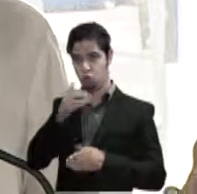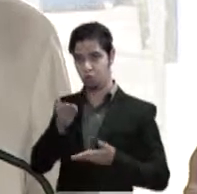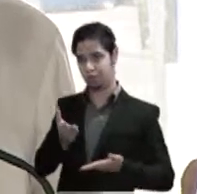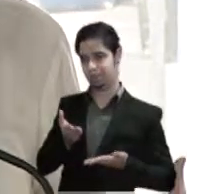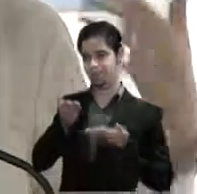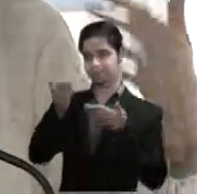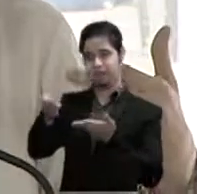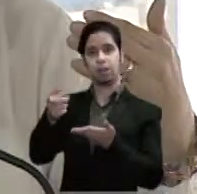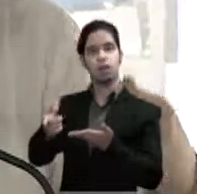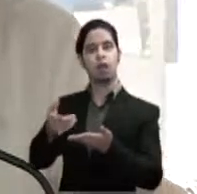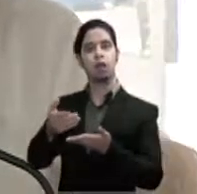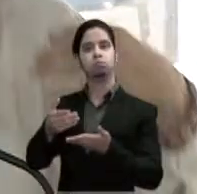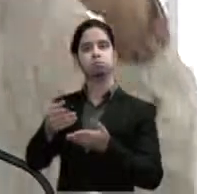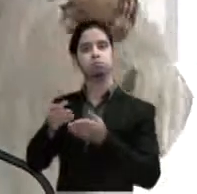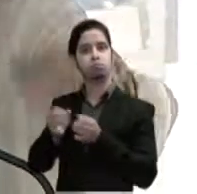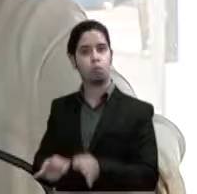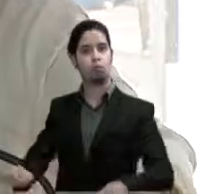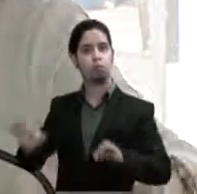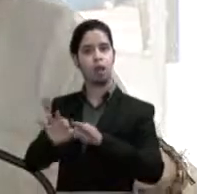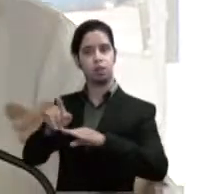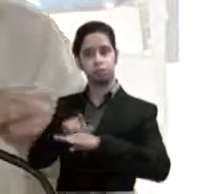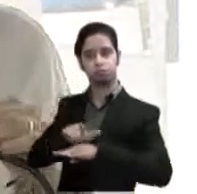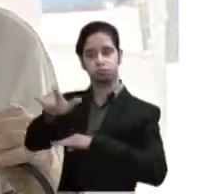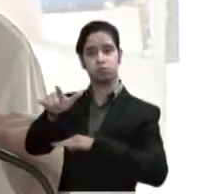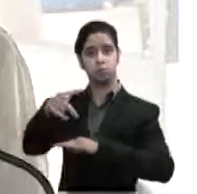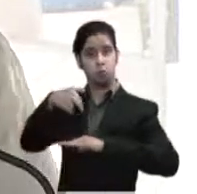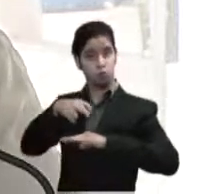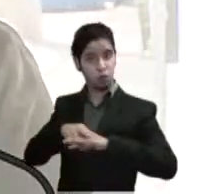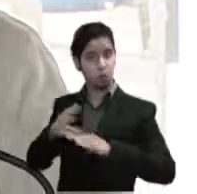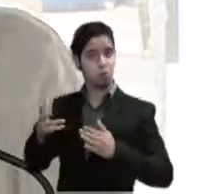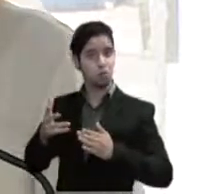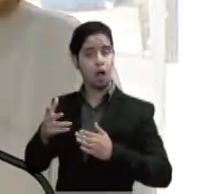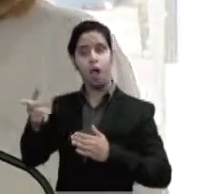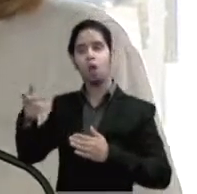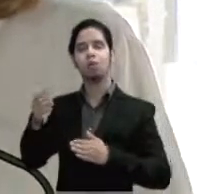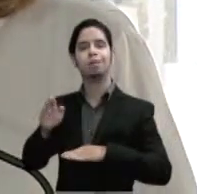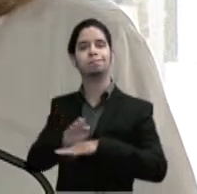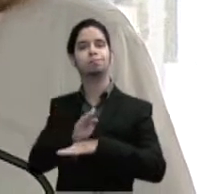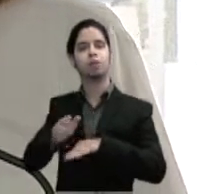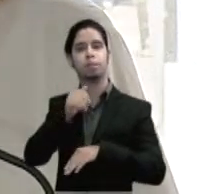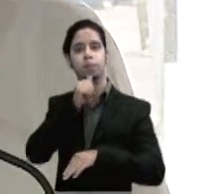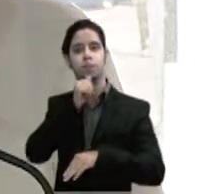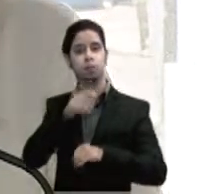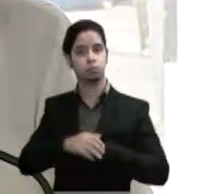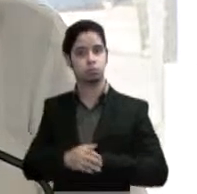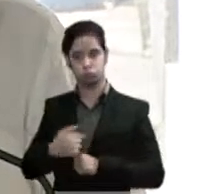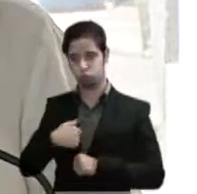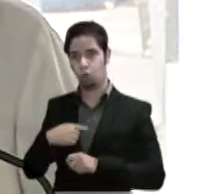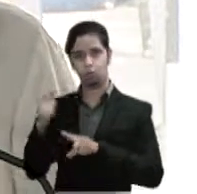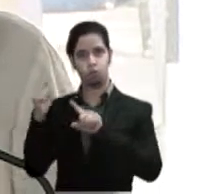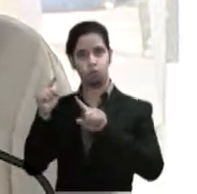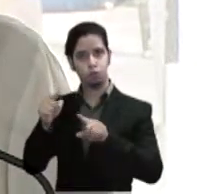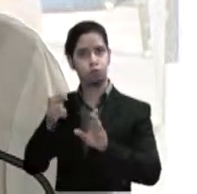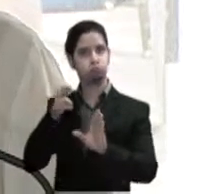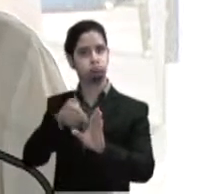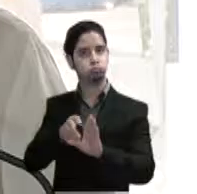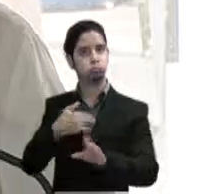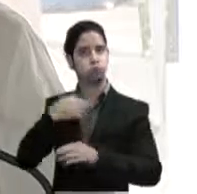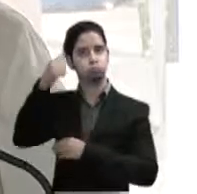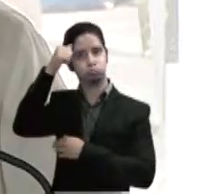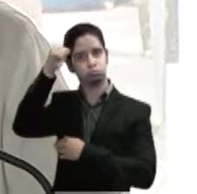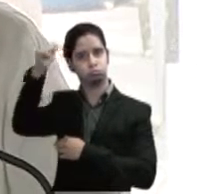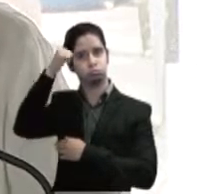una compañía privada. Ustedes saben que yo fui hasta un piquete en contra de eso. No estuve de acuerdo con el manejo de